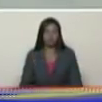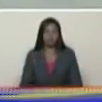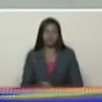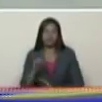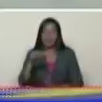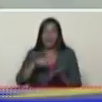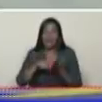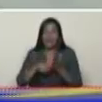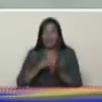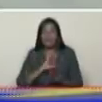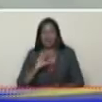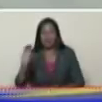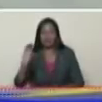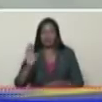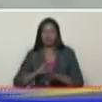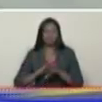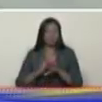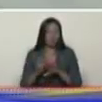de la patria para